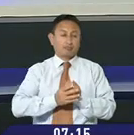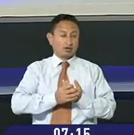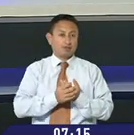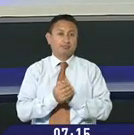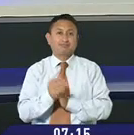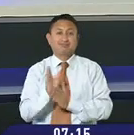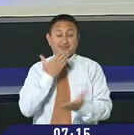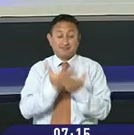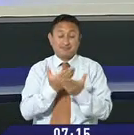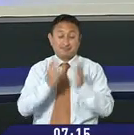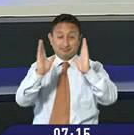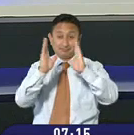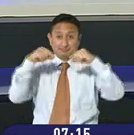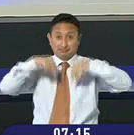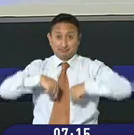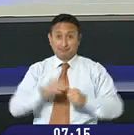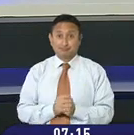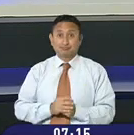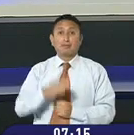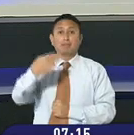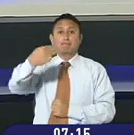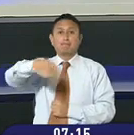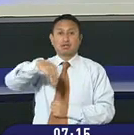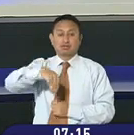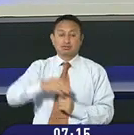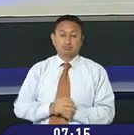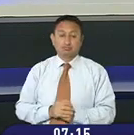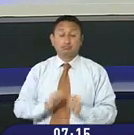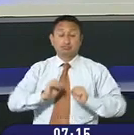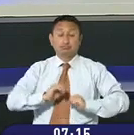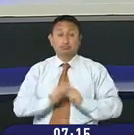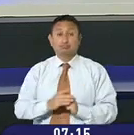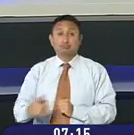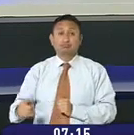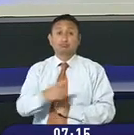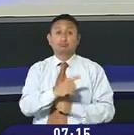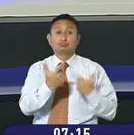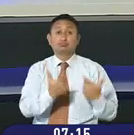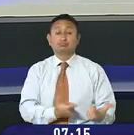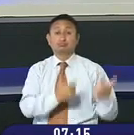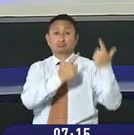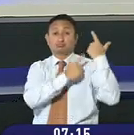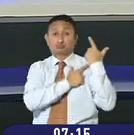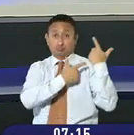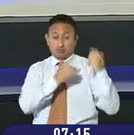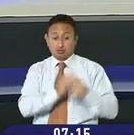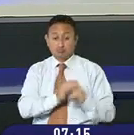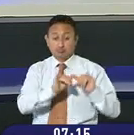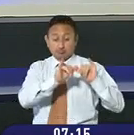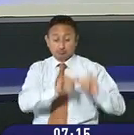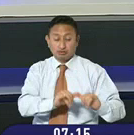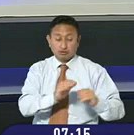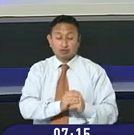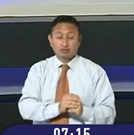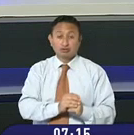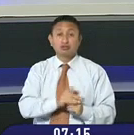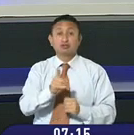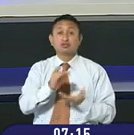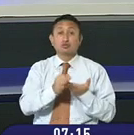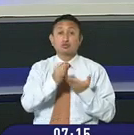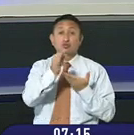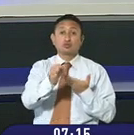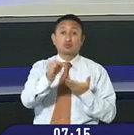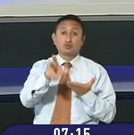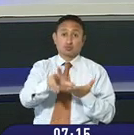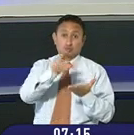Gracias por acompañarnos en esta emisión de día miércoles. La Fuerza Pública permanecerá en Llansupino varios meses, esto para impedir el retorno de